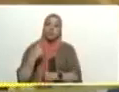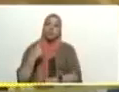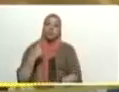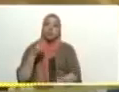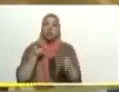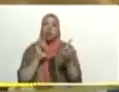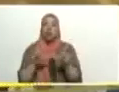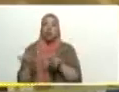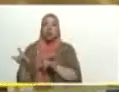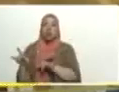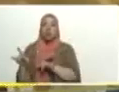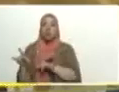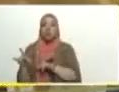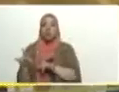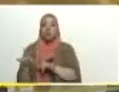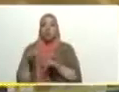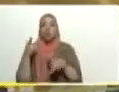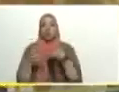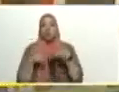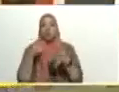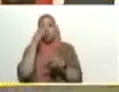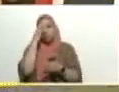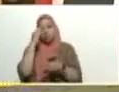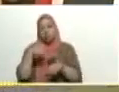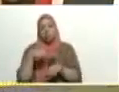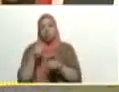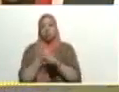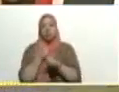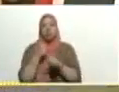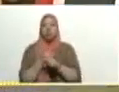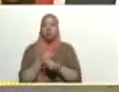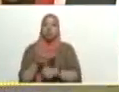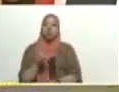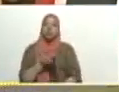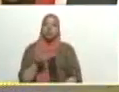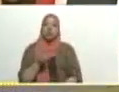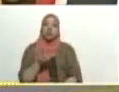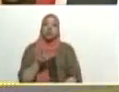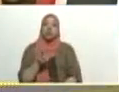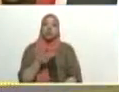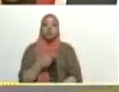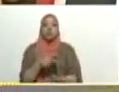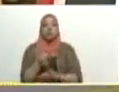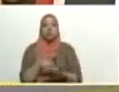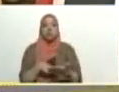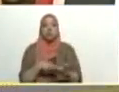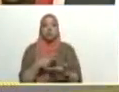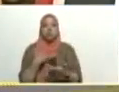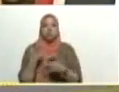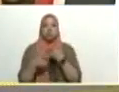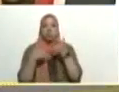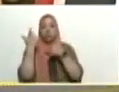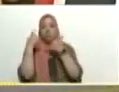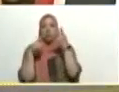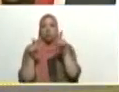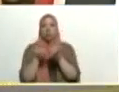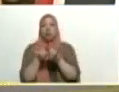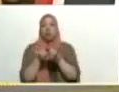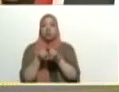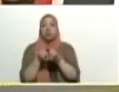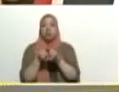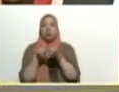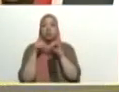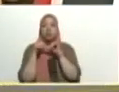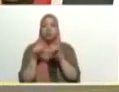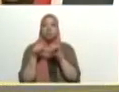ya establecido en el acuerdo entre ambos países, firmado por el comandante Hugo Chávez en su